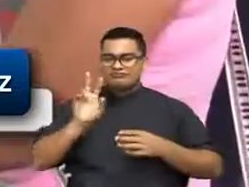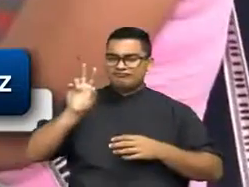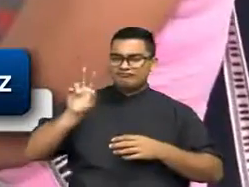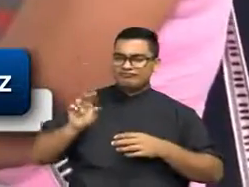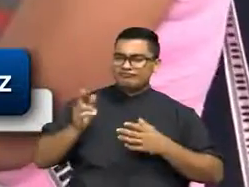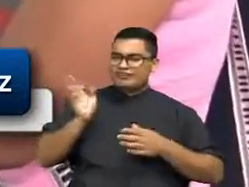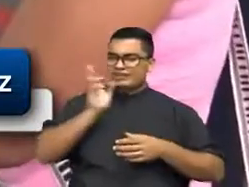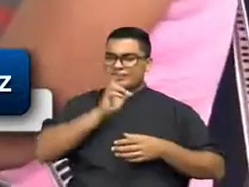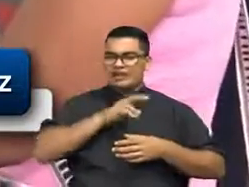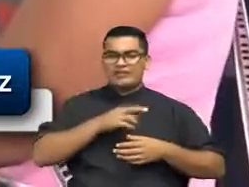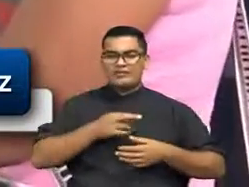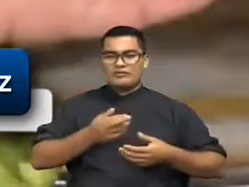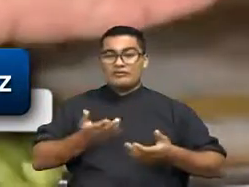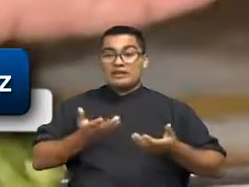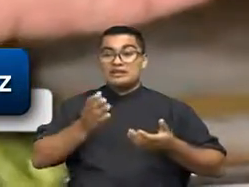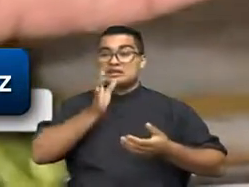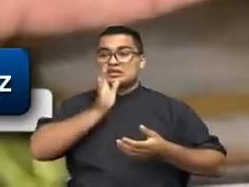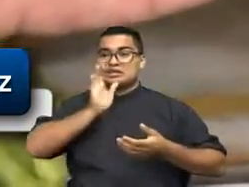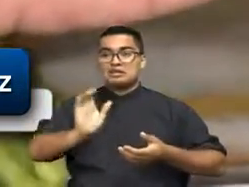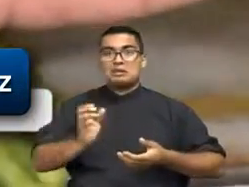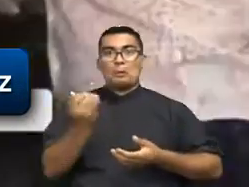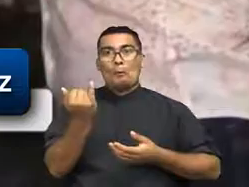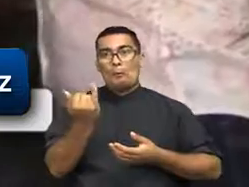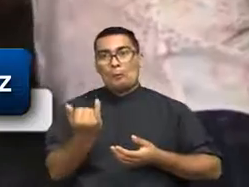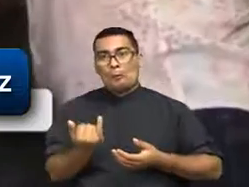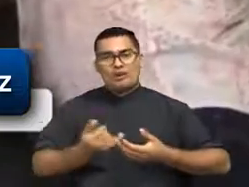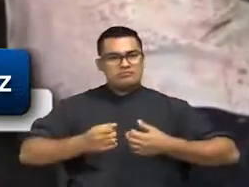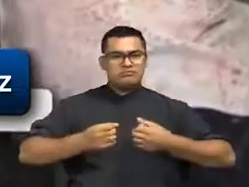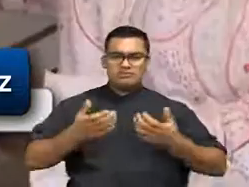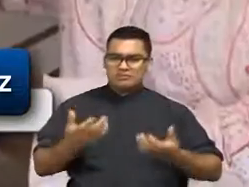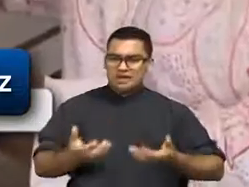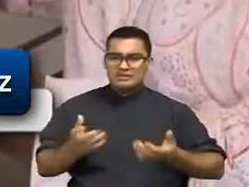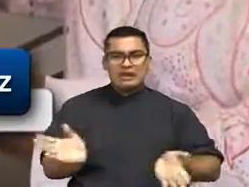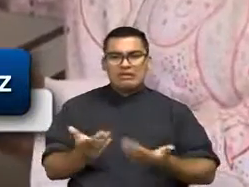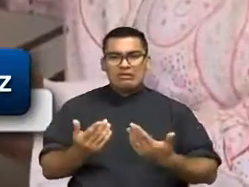peso, se refiere directamente a lo que es la... Correcto.